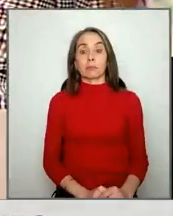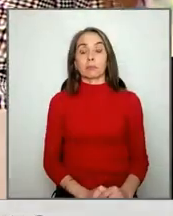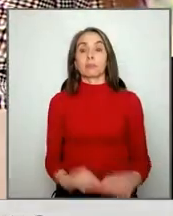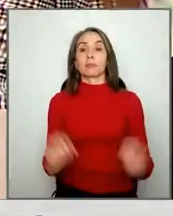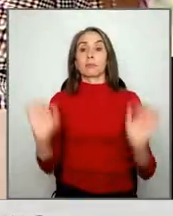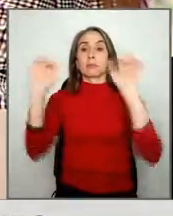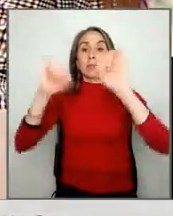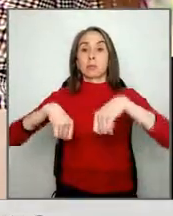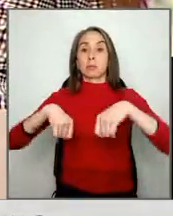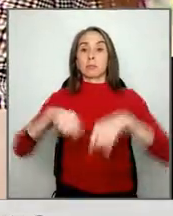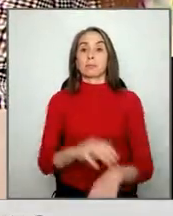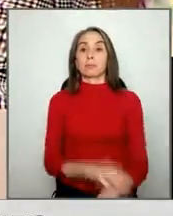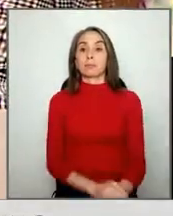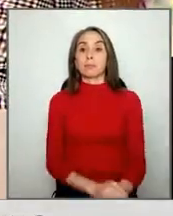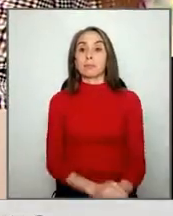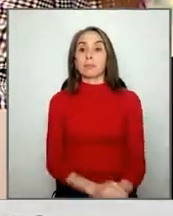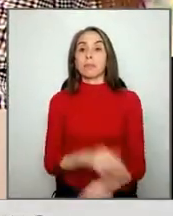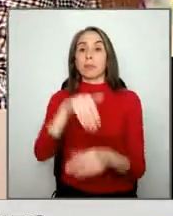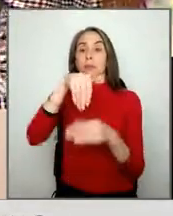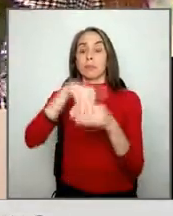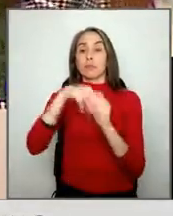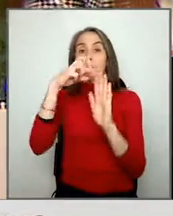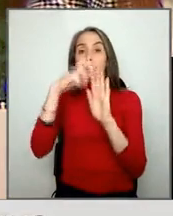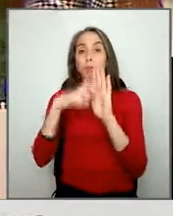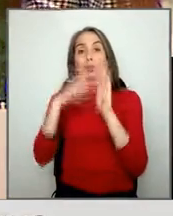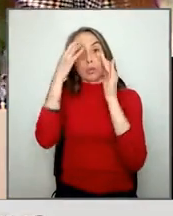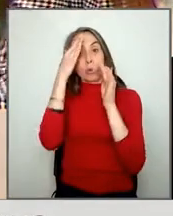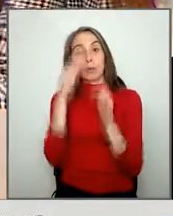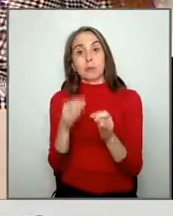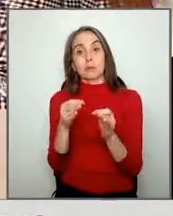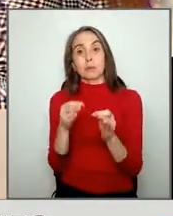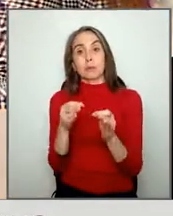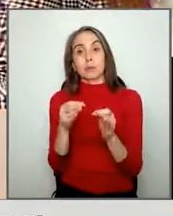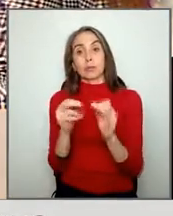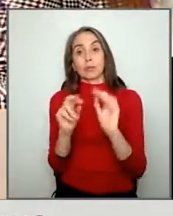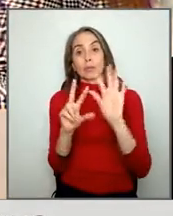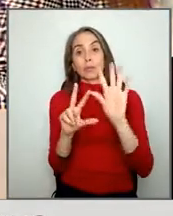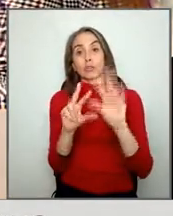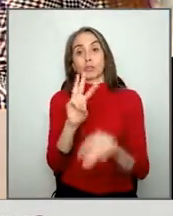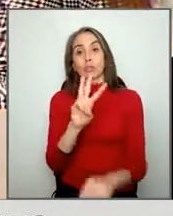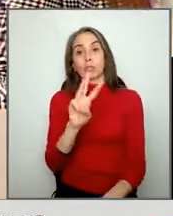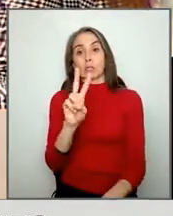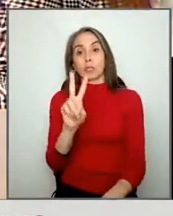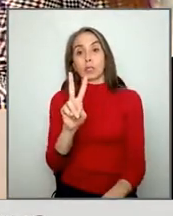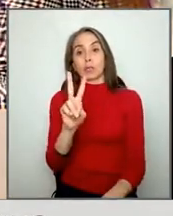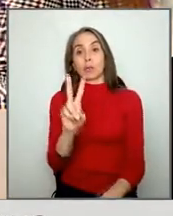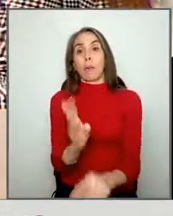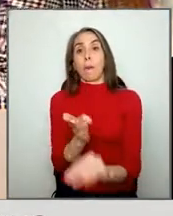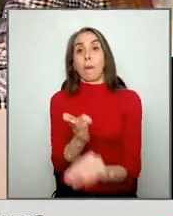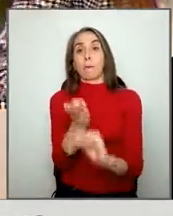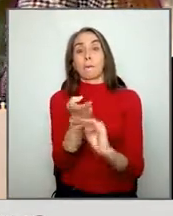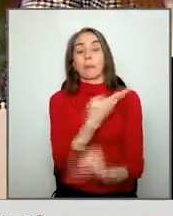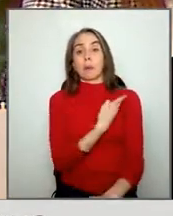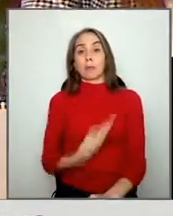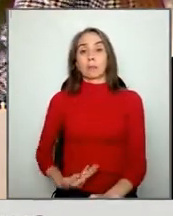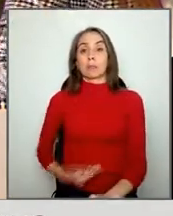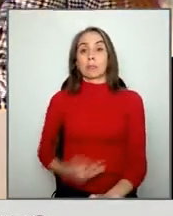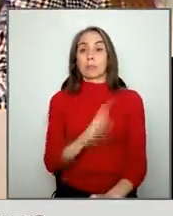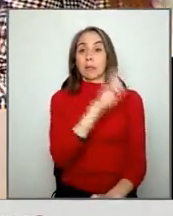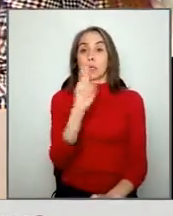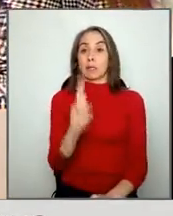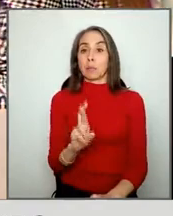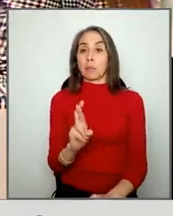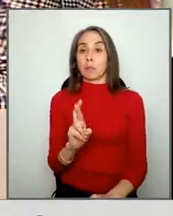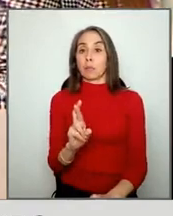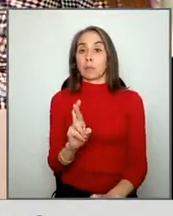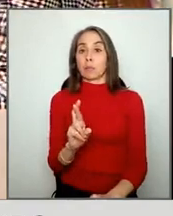en votación la resolución ocho treinta y dos que solicita su excelencia el presidente de la república que